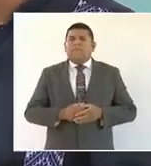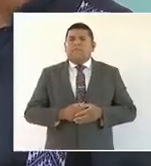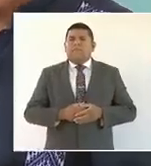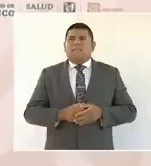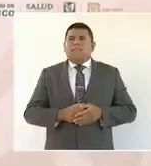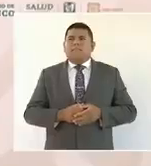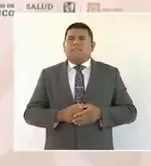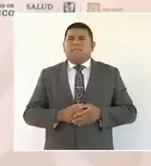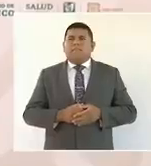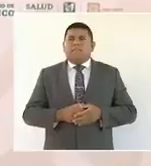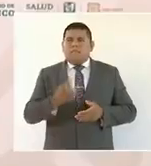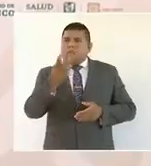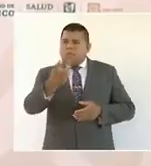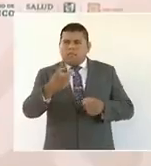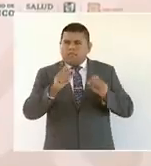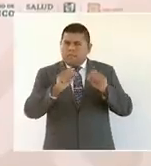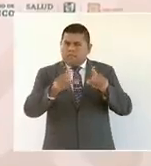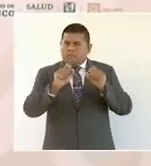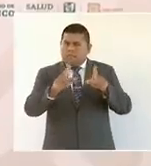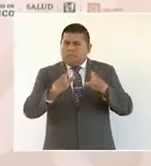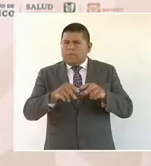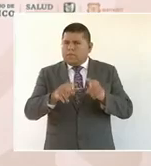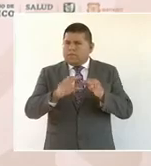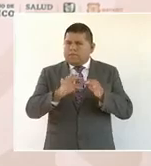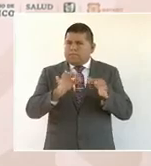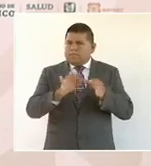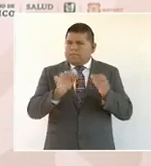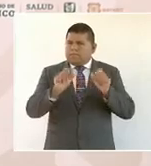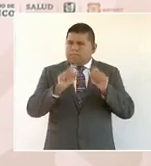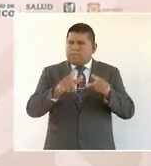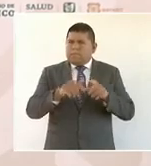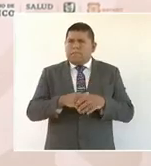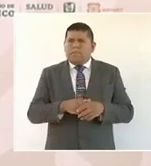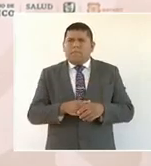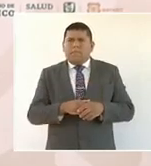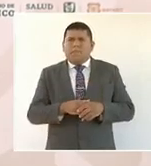por eso, pero es